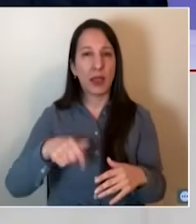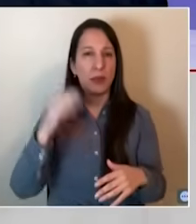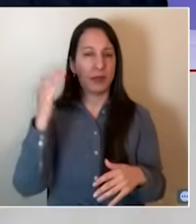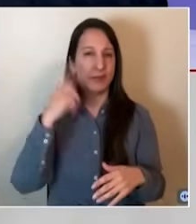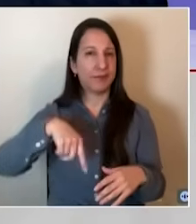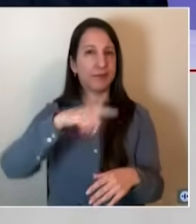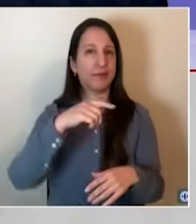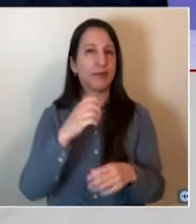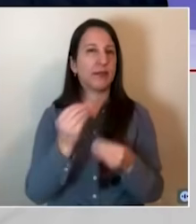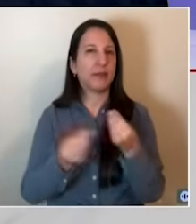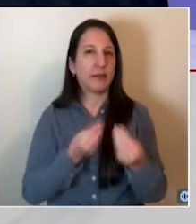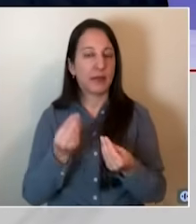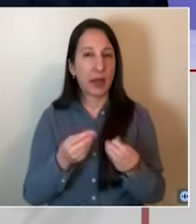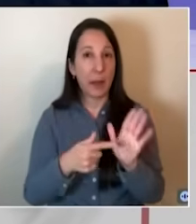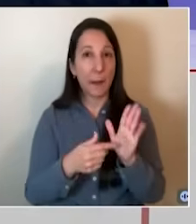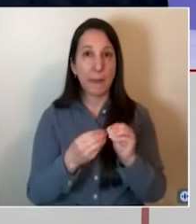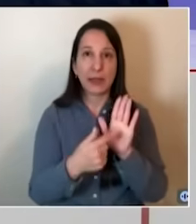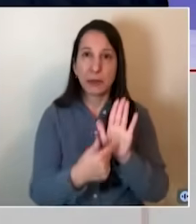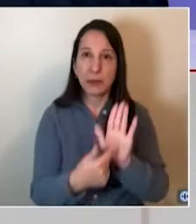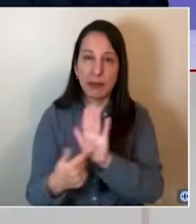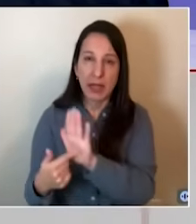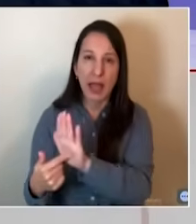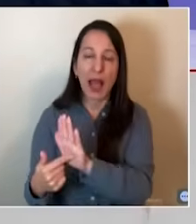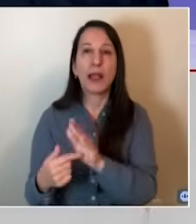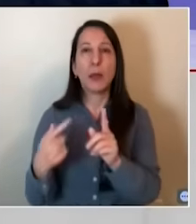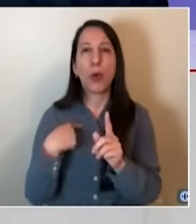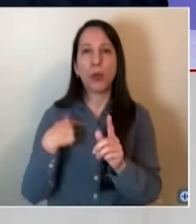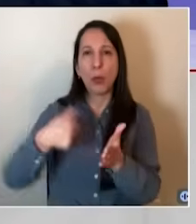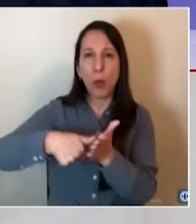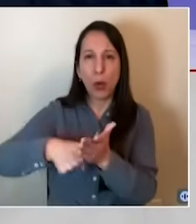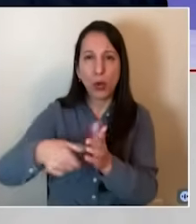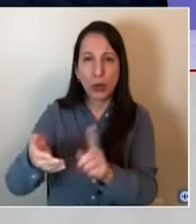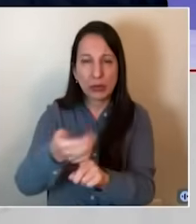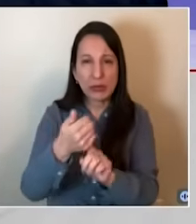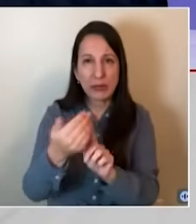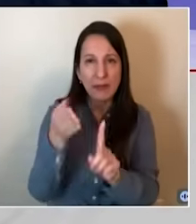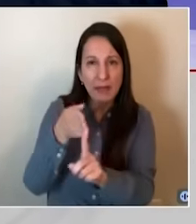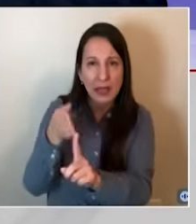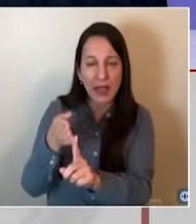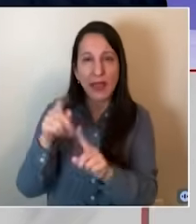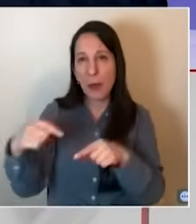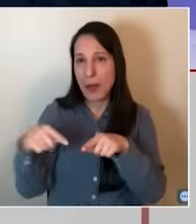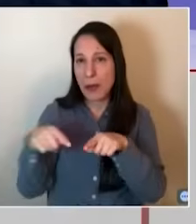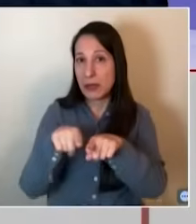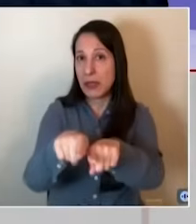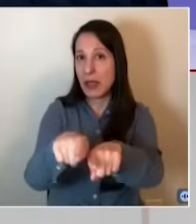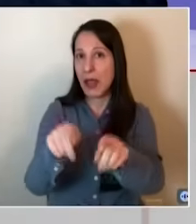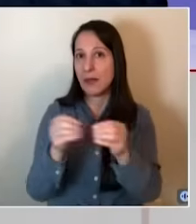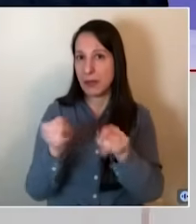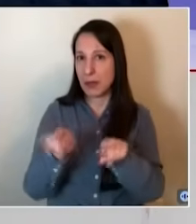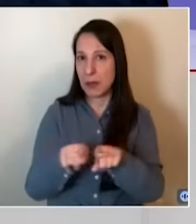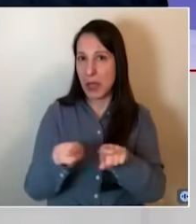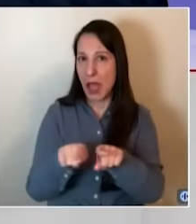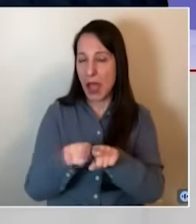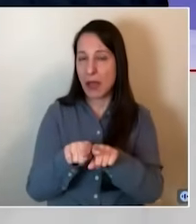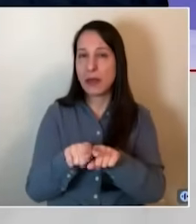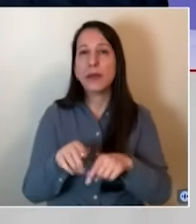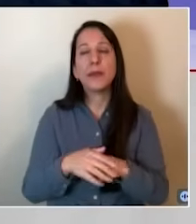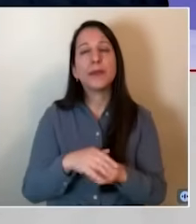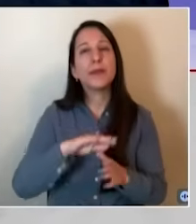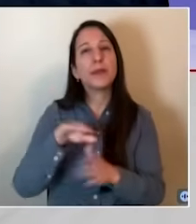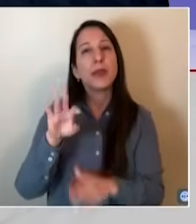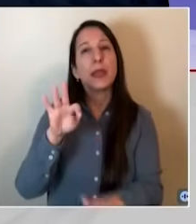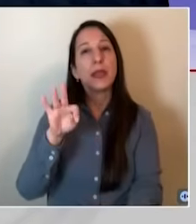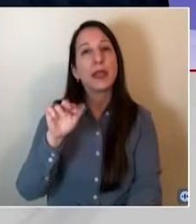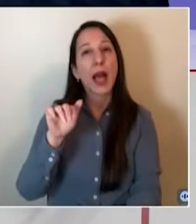a visibilidad. La fidelización del voto tendrá que venir en paralelo y más allá. Lo que le decía de la tasa de conversión, con lo